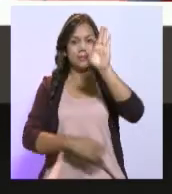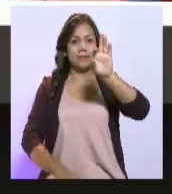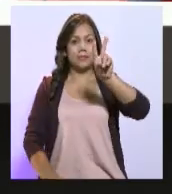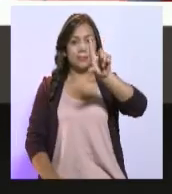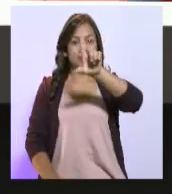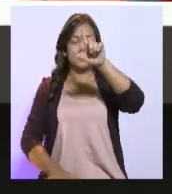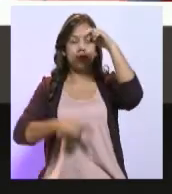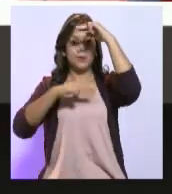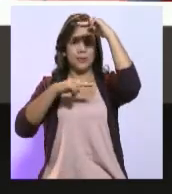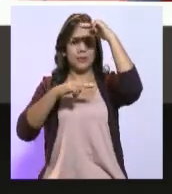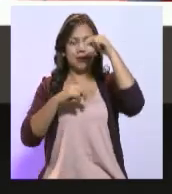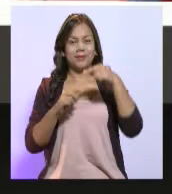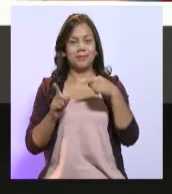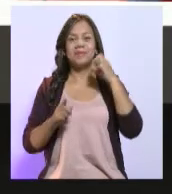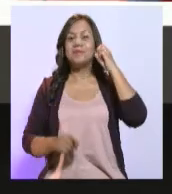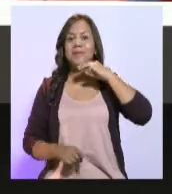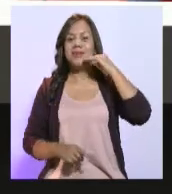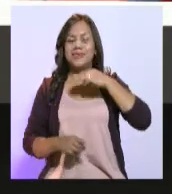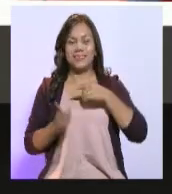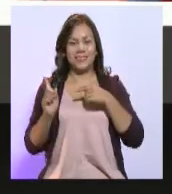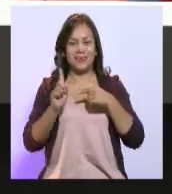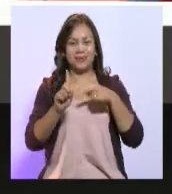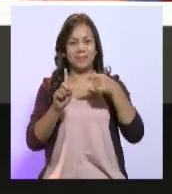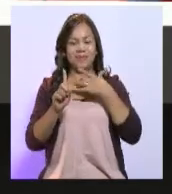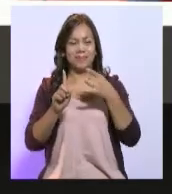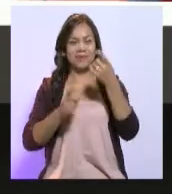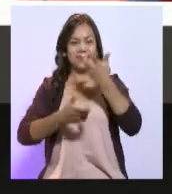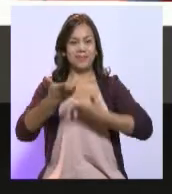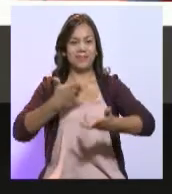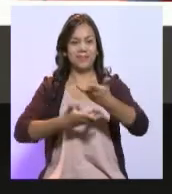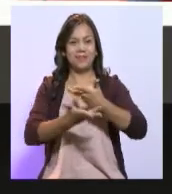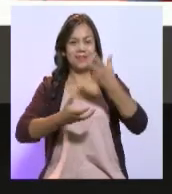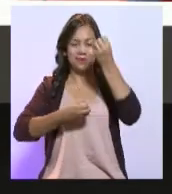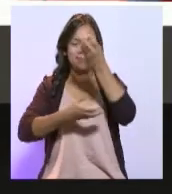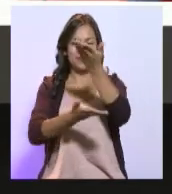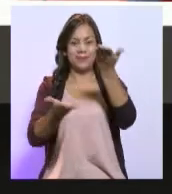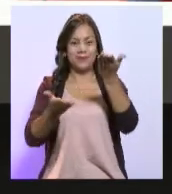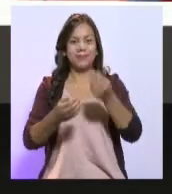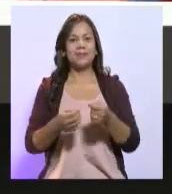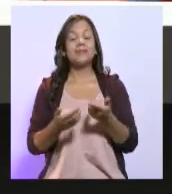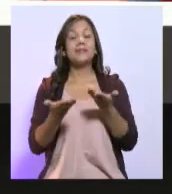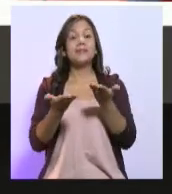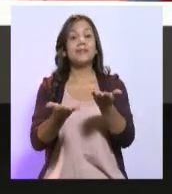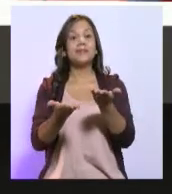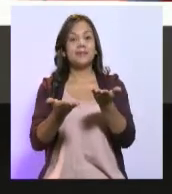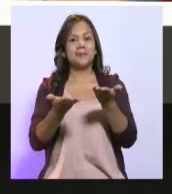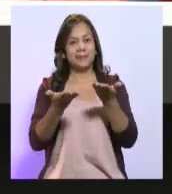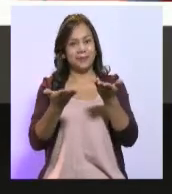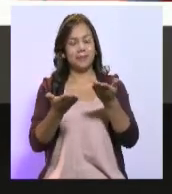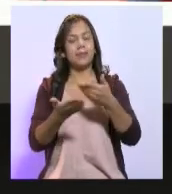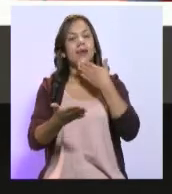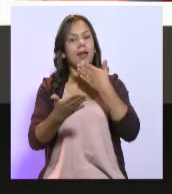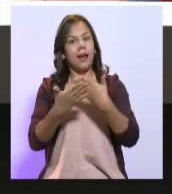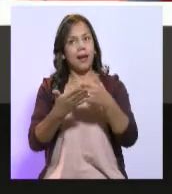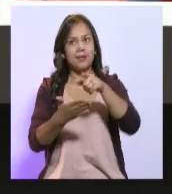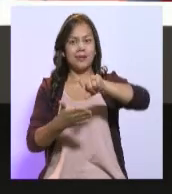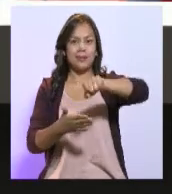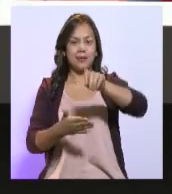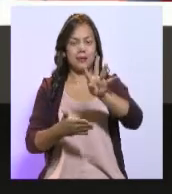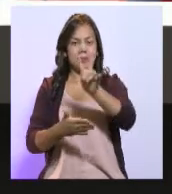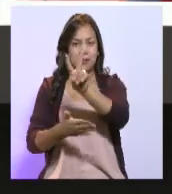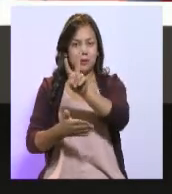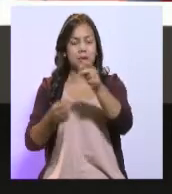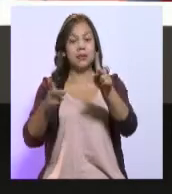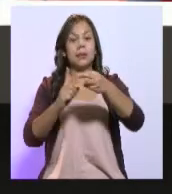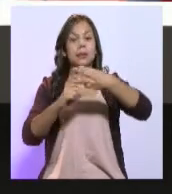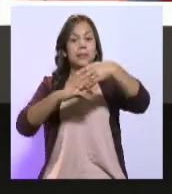TVL Noticias. Soy Mariela Logroño y es un gusto compartir con ustedes este espacio de noticias que llega a sus hogares gracias al canal 42 en Quito y en nuestro sitio